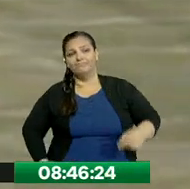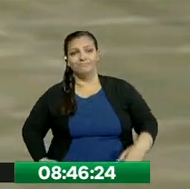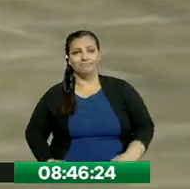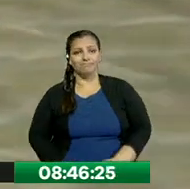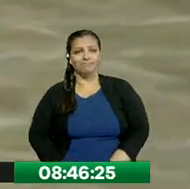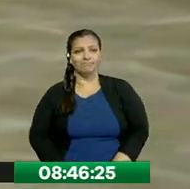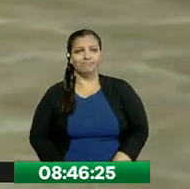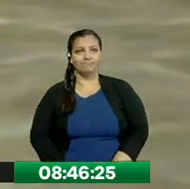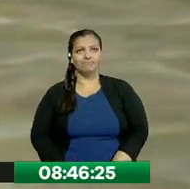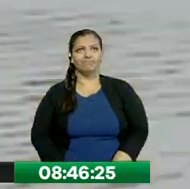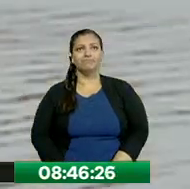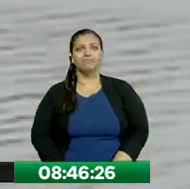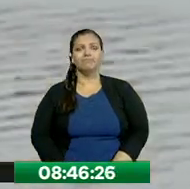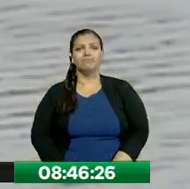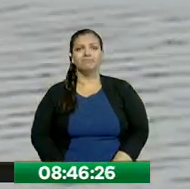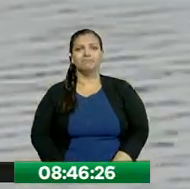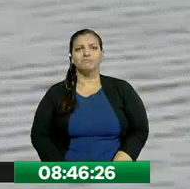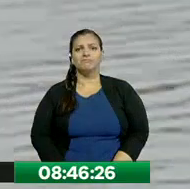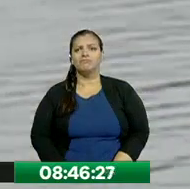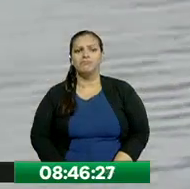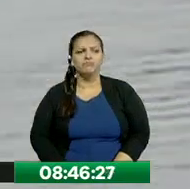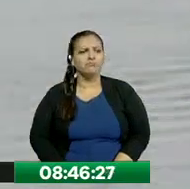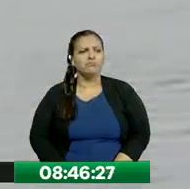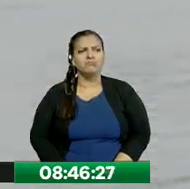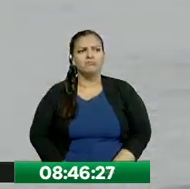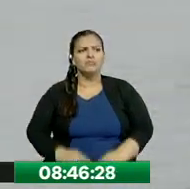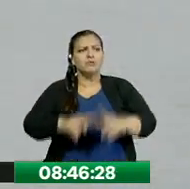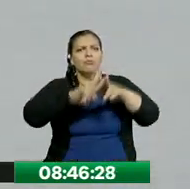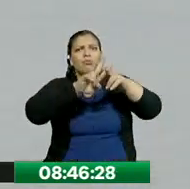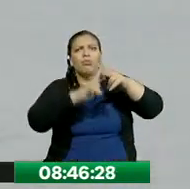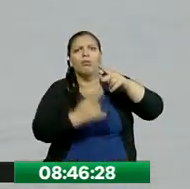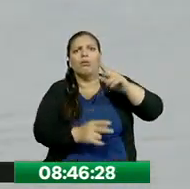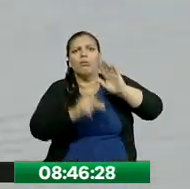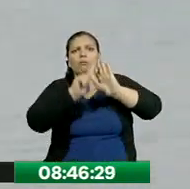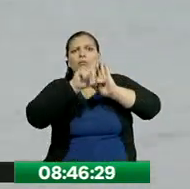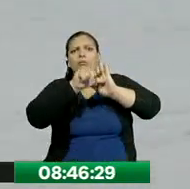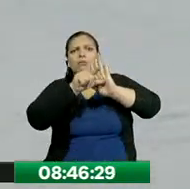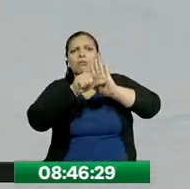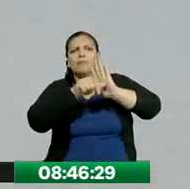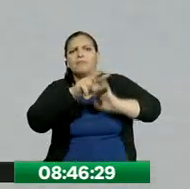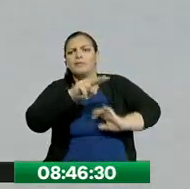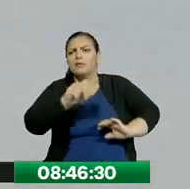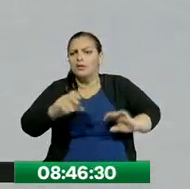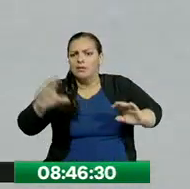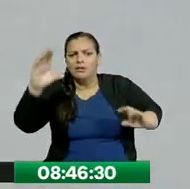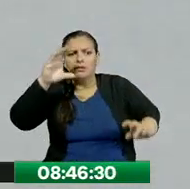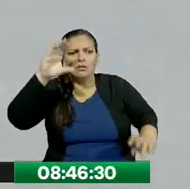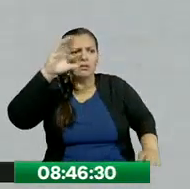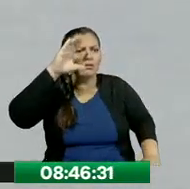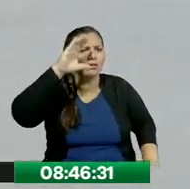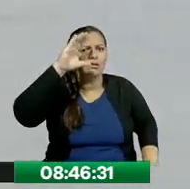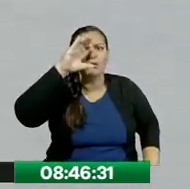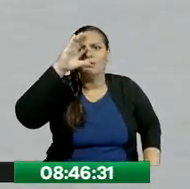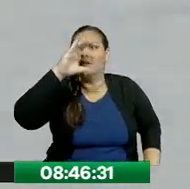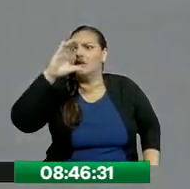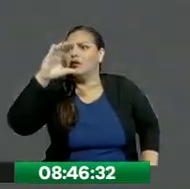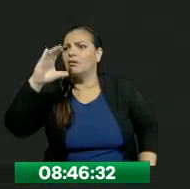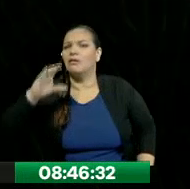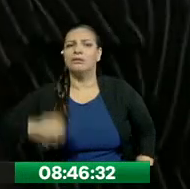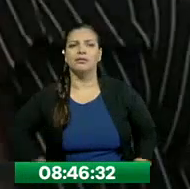corriente. Llevaba unos 20 minutos sumergido a la altura de las calles 19 y la Q, en el suburbio este de